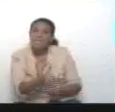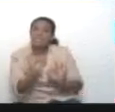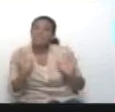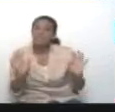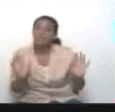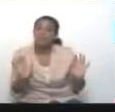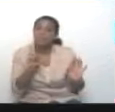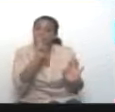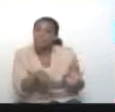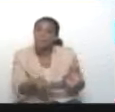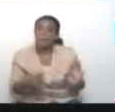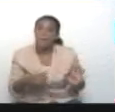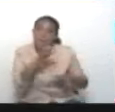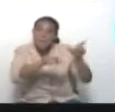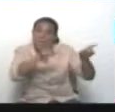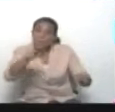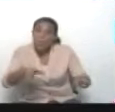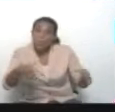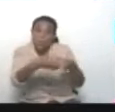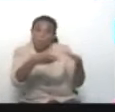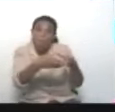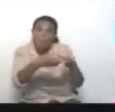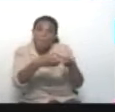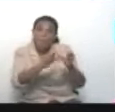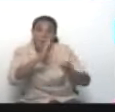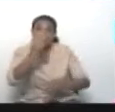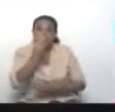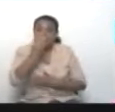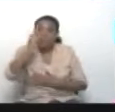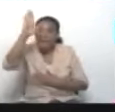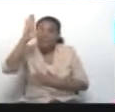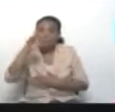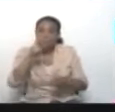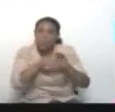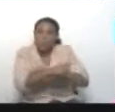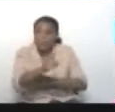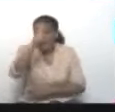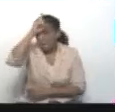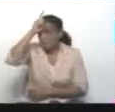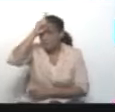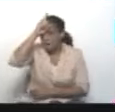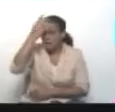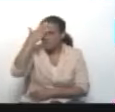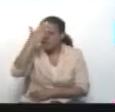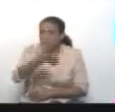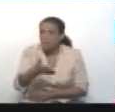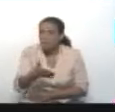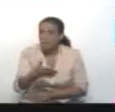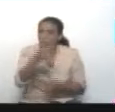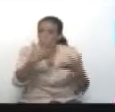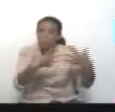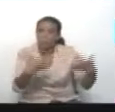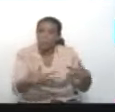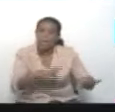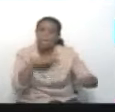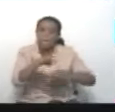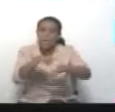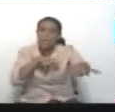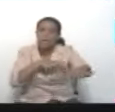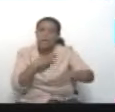quizás gente del partido nazi, de allá también de Alemania, fueron los ejecutores del gran